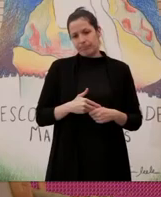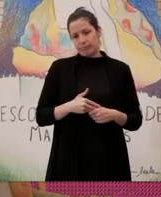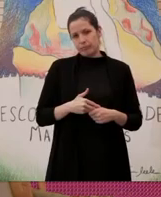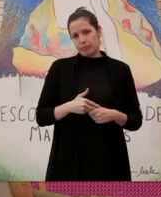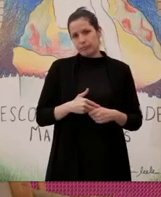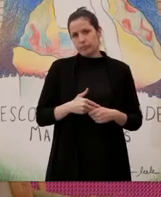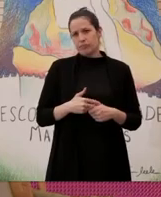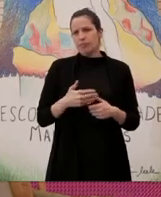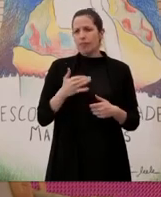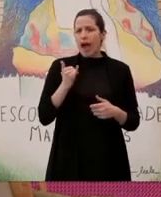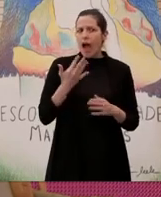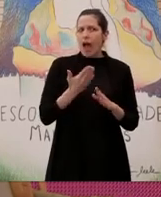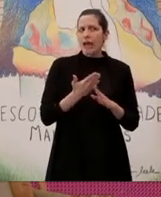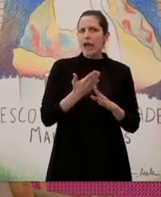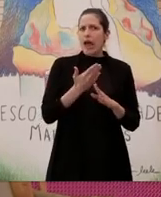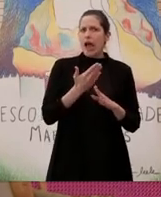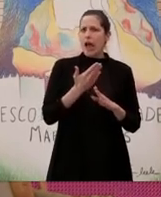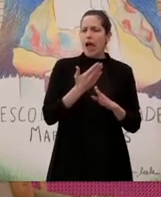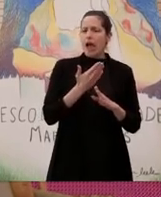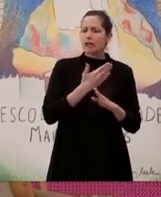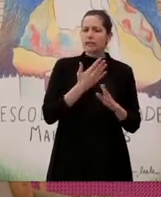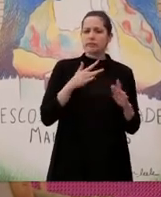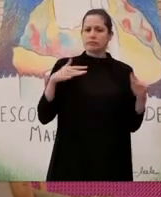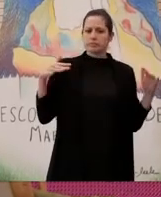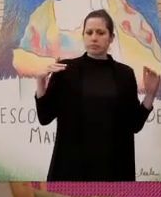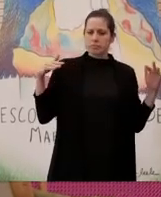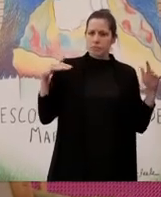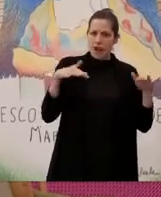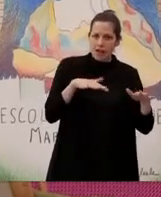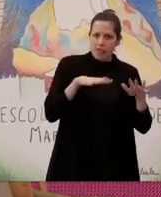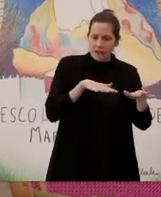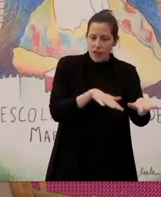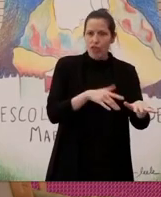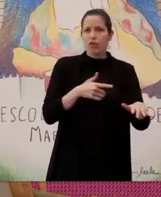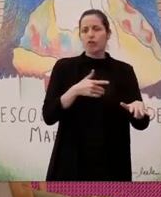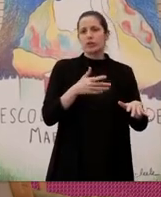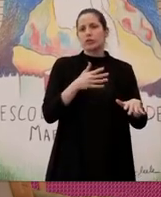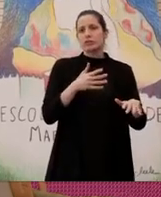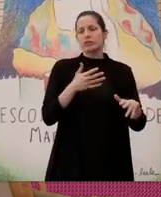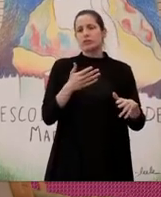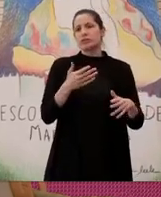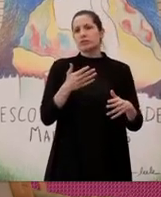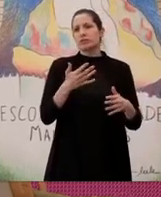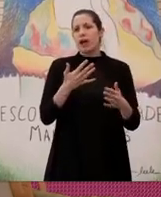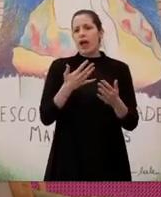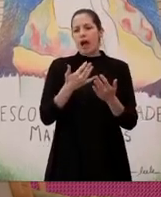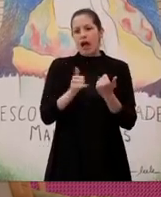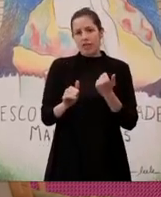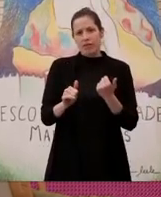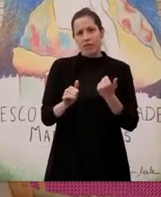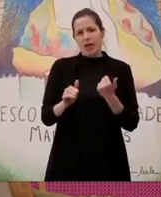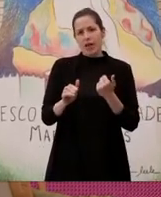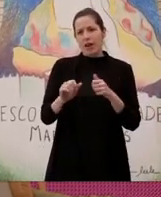muy tosinais muy manifestación su expresión Sofía de patriarcal que será otro tipo de violencia no Esa